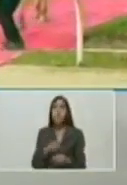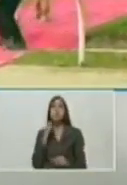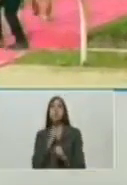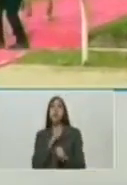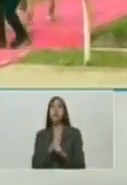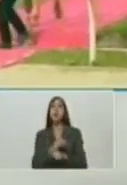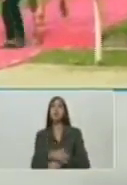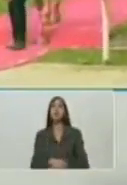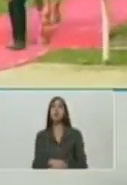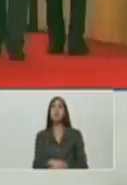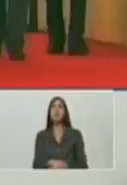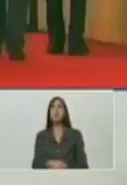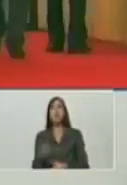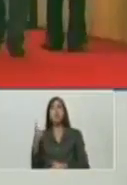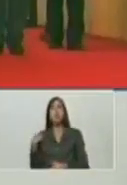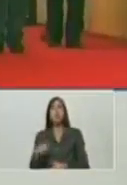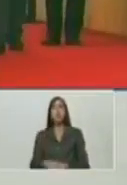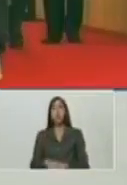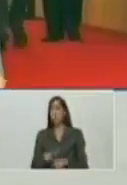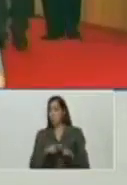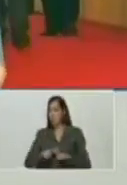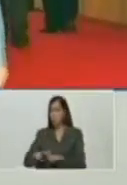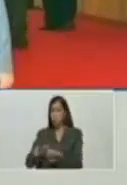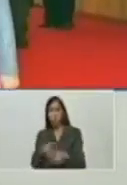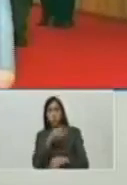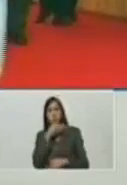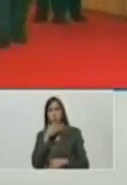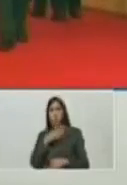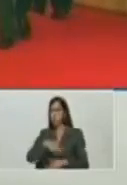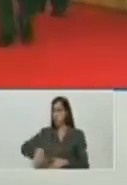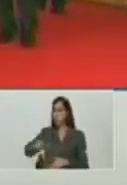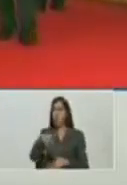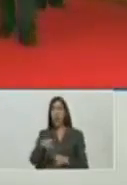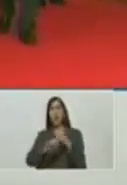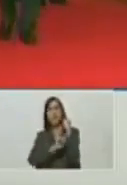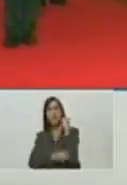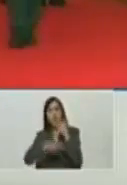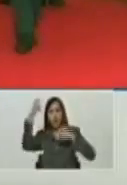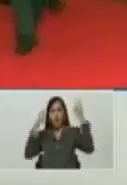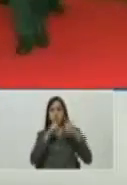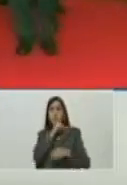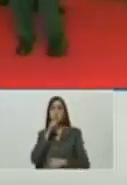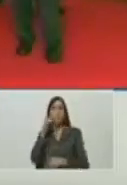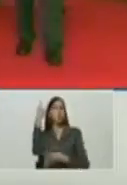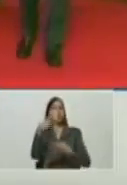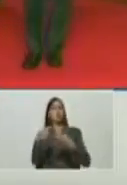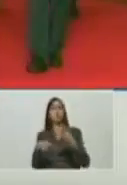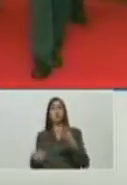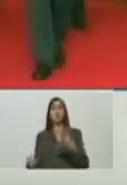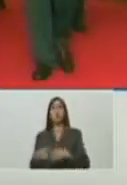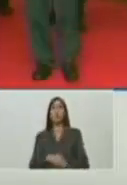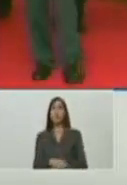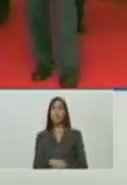aquí tienen bellísimas todas las zonas del Parque Hugo Chávez, etcétera, etcétera. ¿No? Ahí